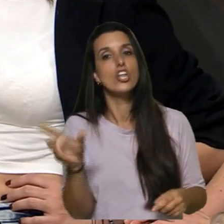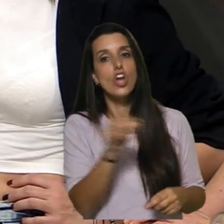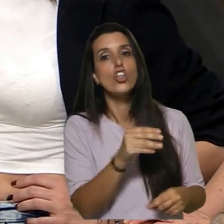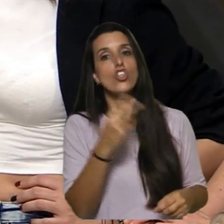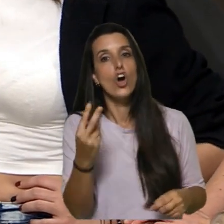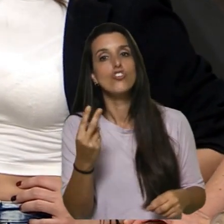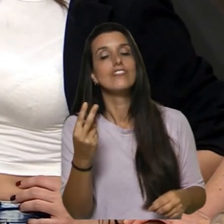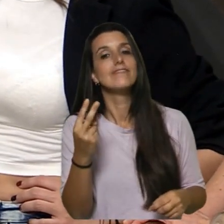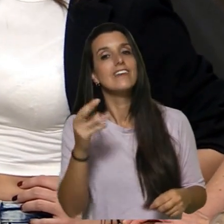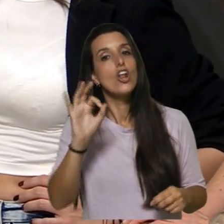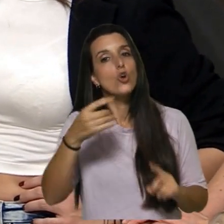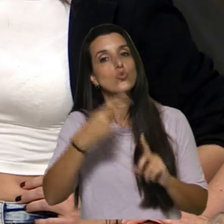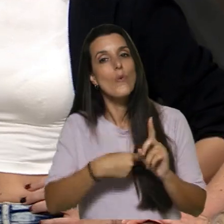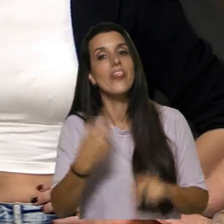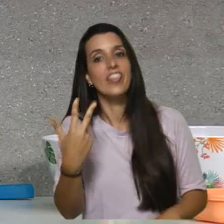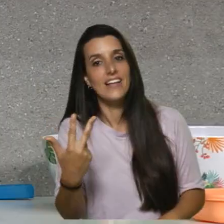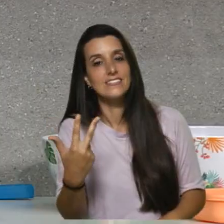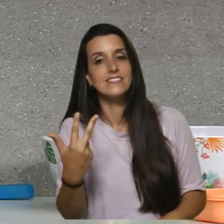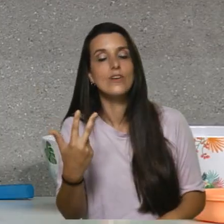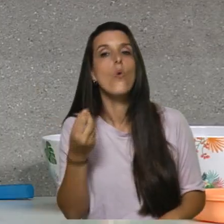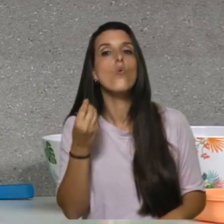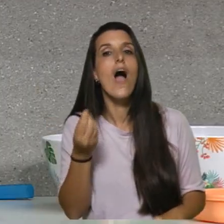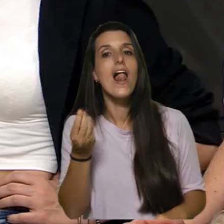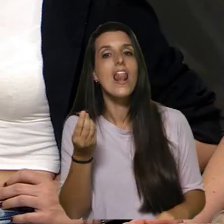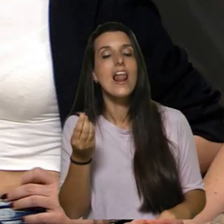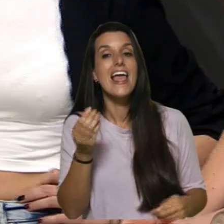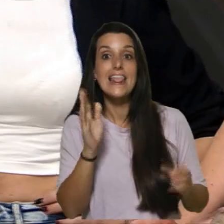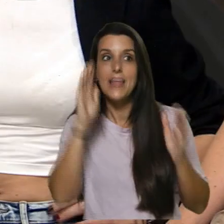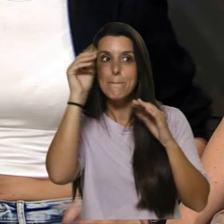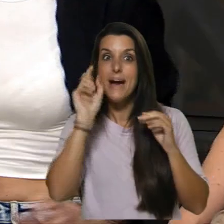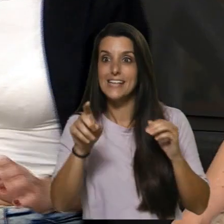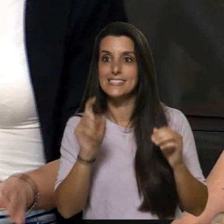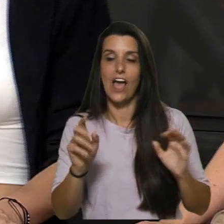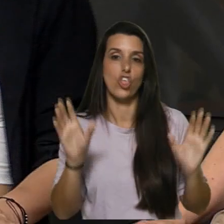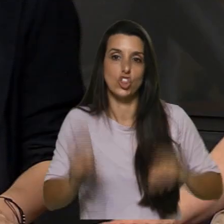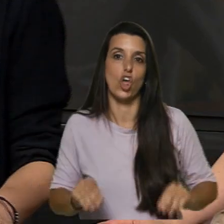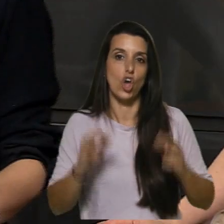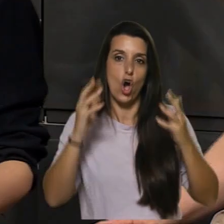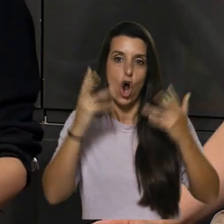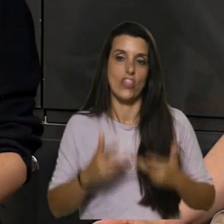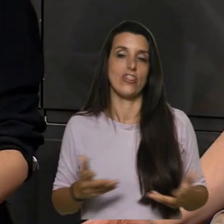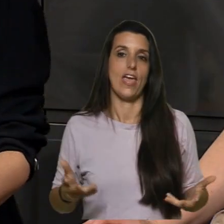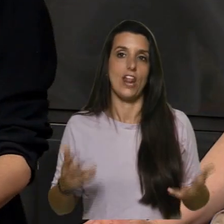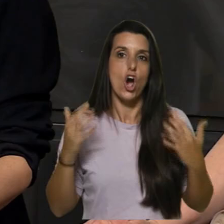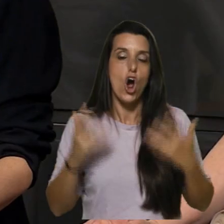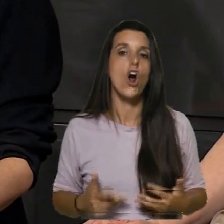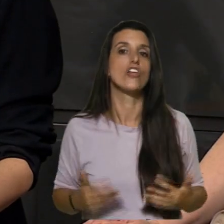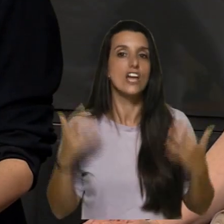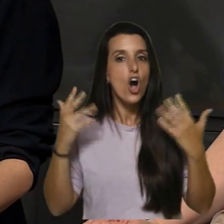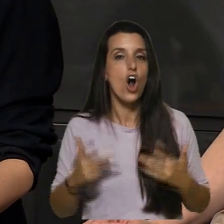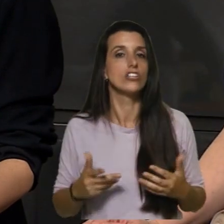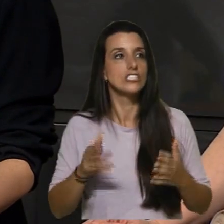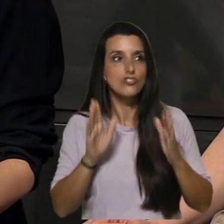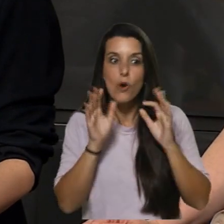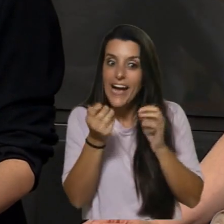3. Ay, bajaste. ¿En el 3 para dónde? ¿De desorden en o de el orden? Excesivo orden. No, el excesivo no, orden. Lo reveo, Lorenzo. Al borde de la obsesión que